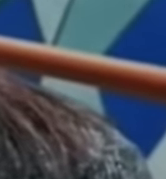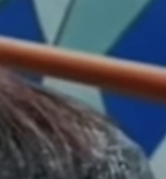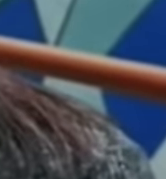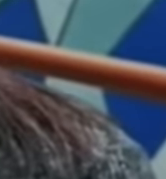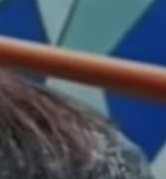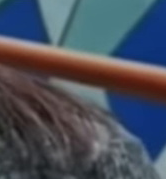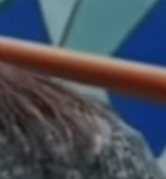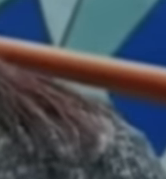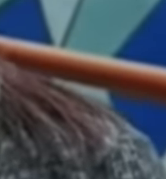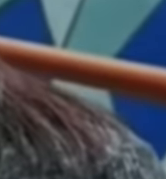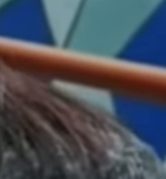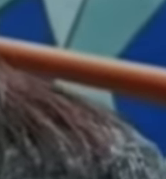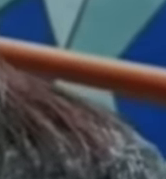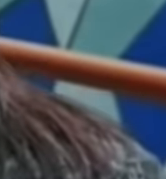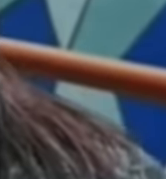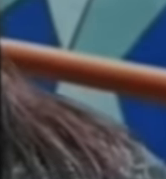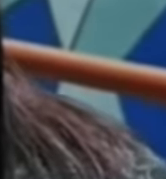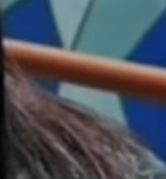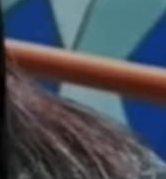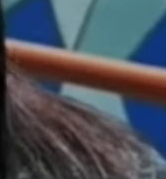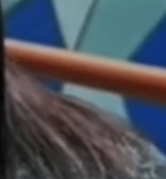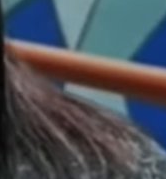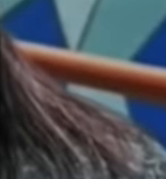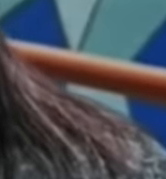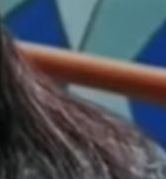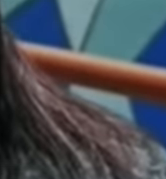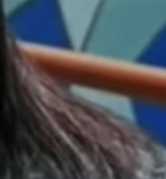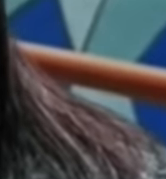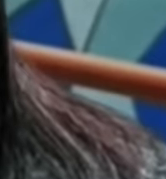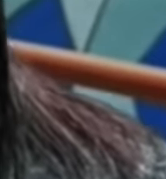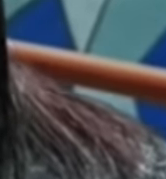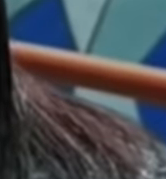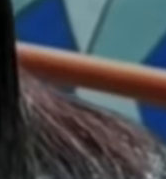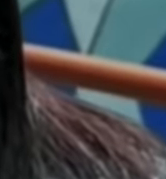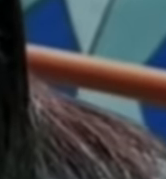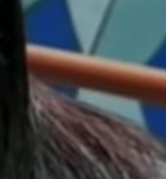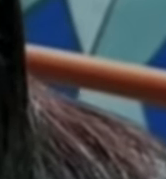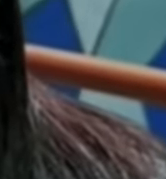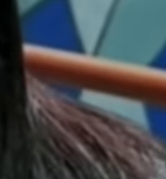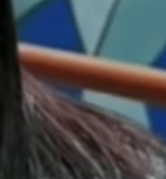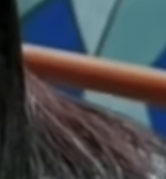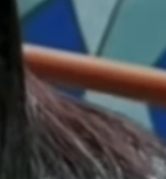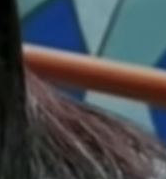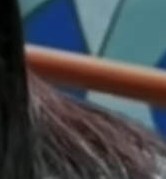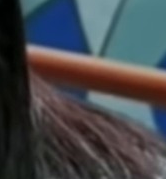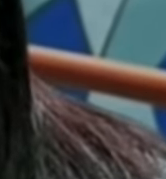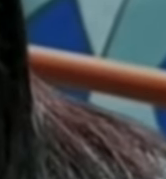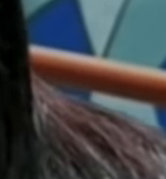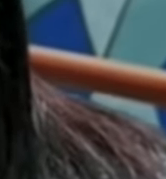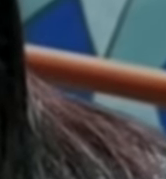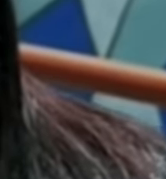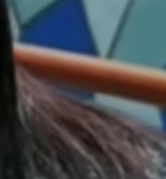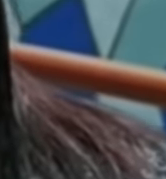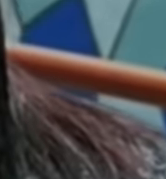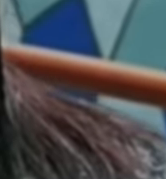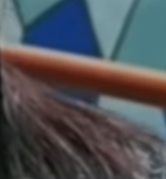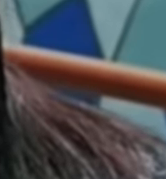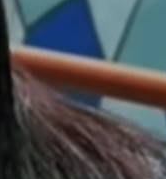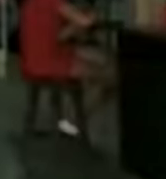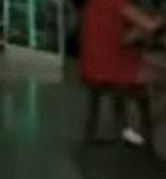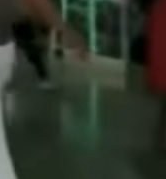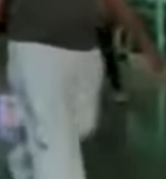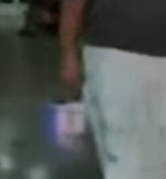años que han pasado, tú tratando de levantar un negocio, te viene a suceder esto. Entonces, te sientes como devastado,